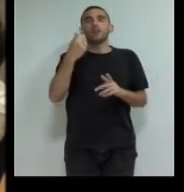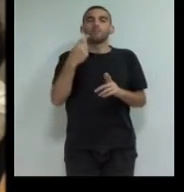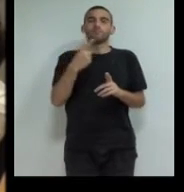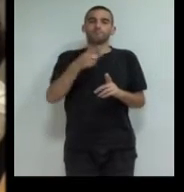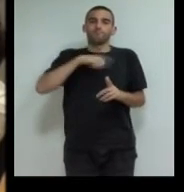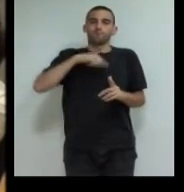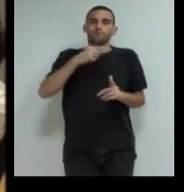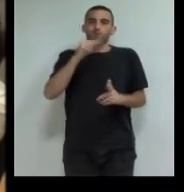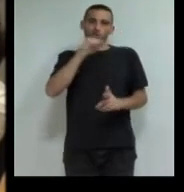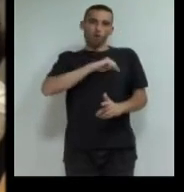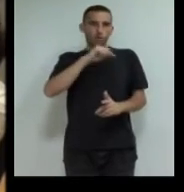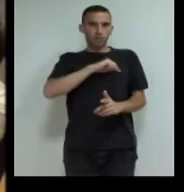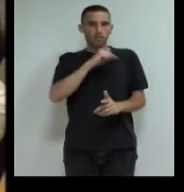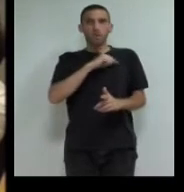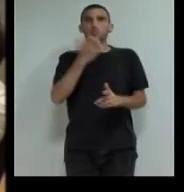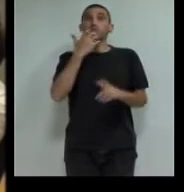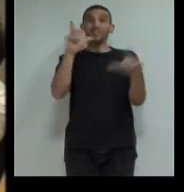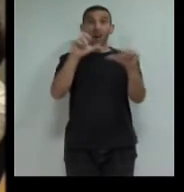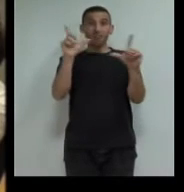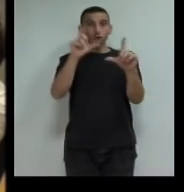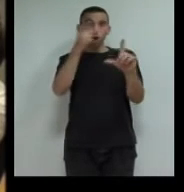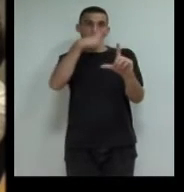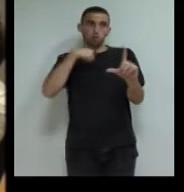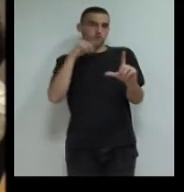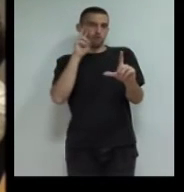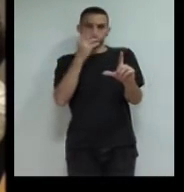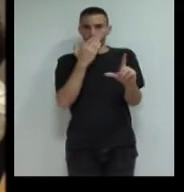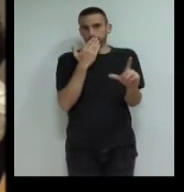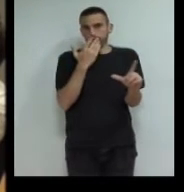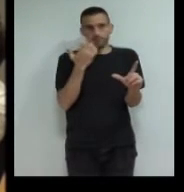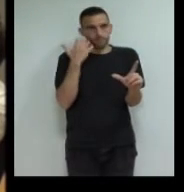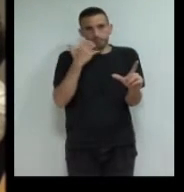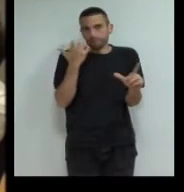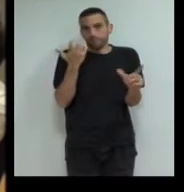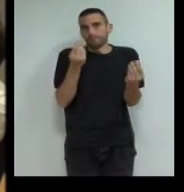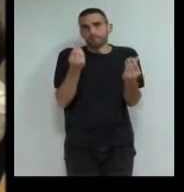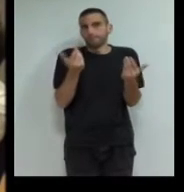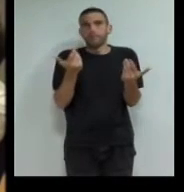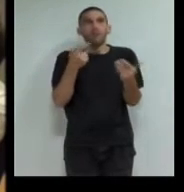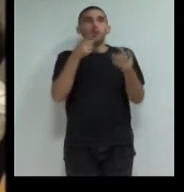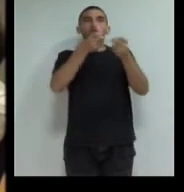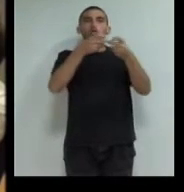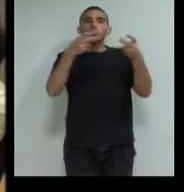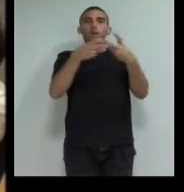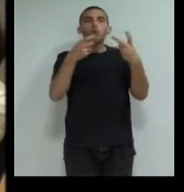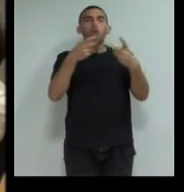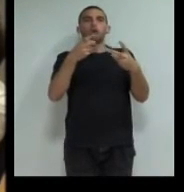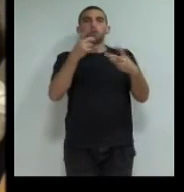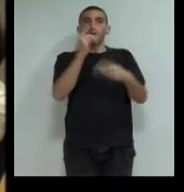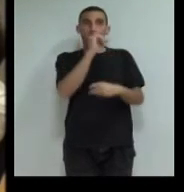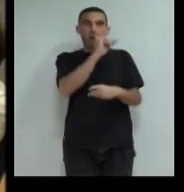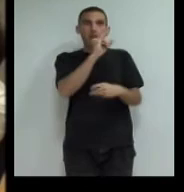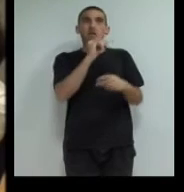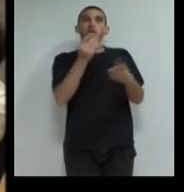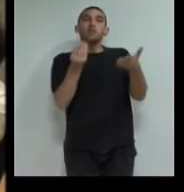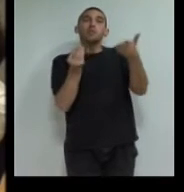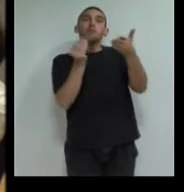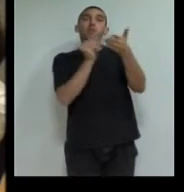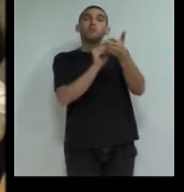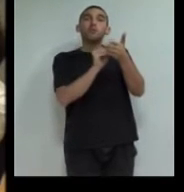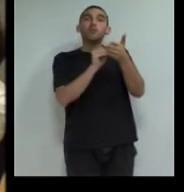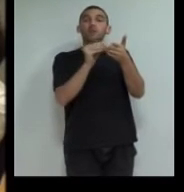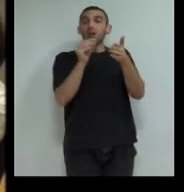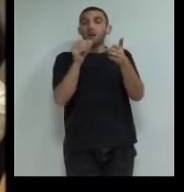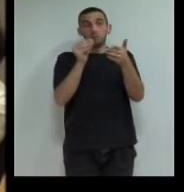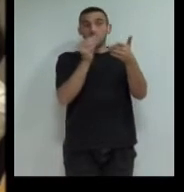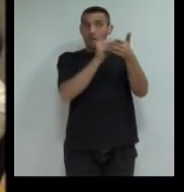ejemplo, lo de la televisión es irracional. Que tengan los subtítulos y no esté en la versión online de